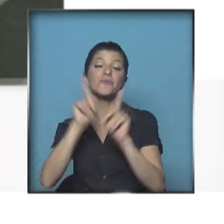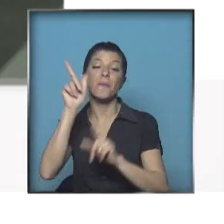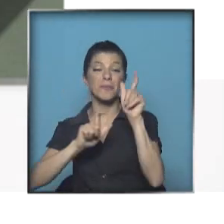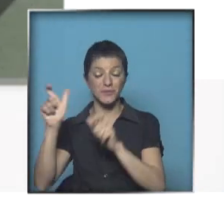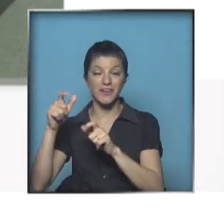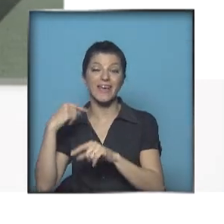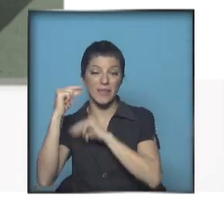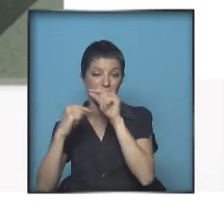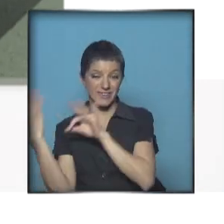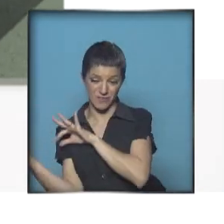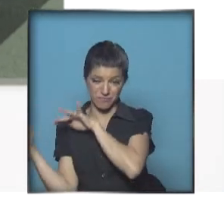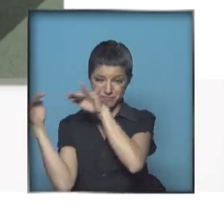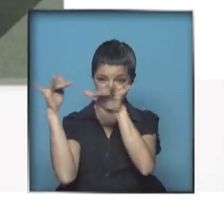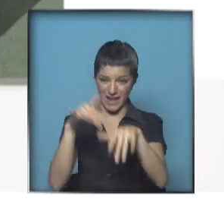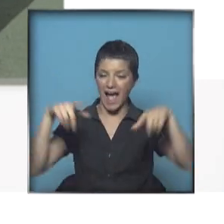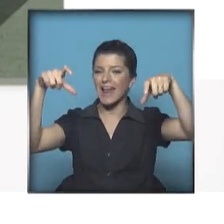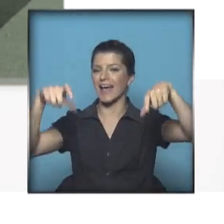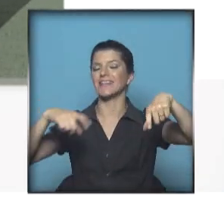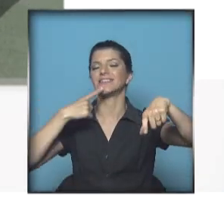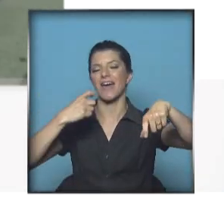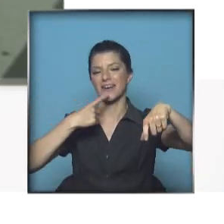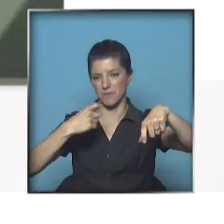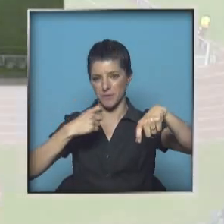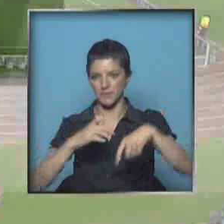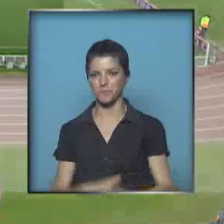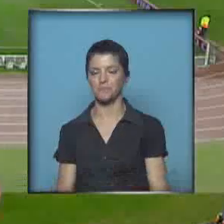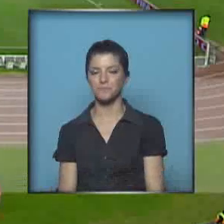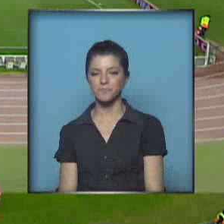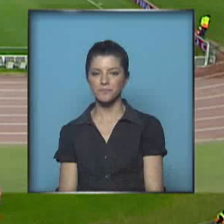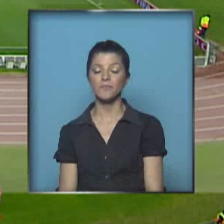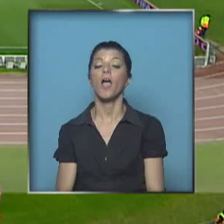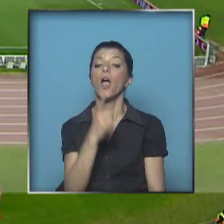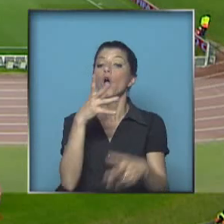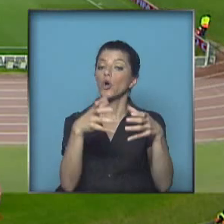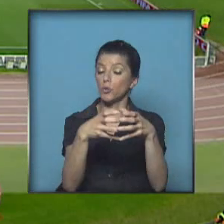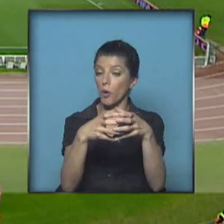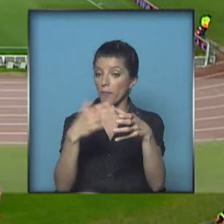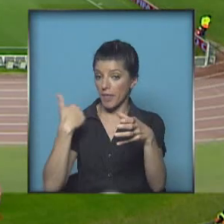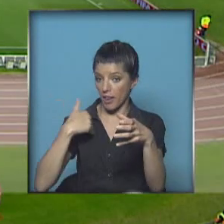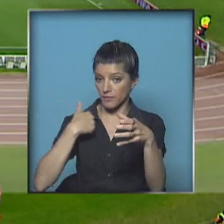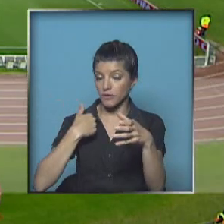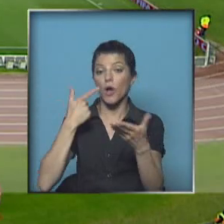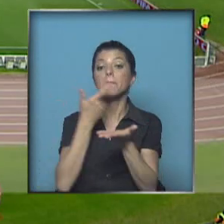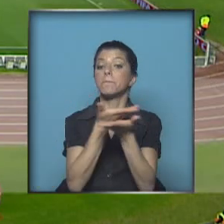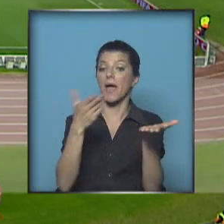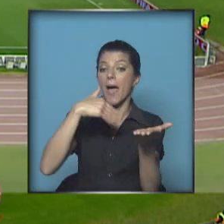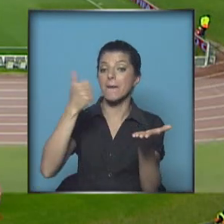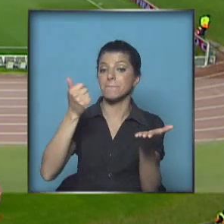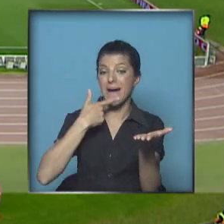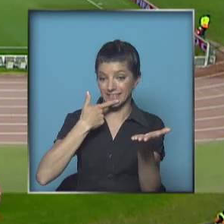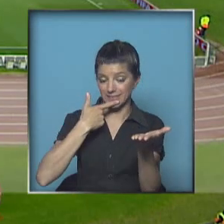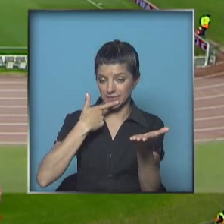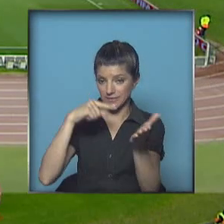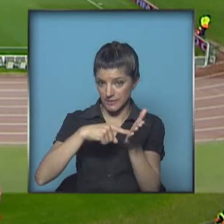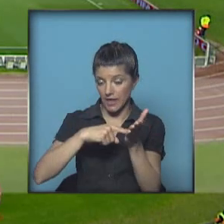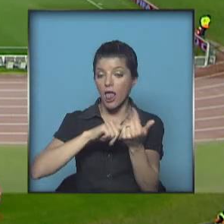que se van acercando, decíamos, aquí al Estadio Monumental. Un equipo argentino que va a presentar a Emmanuel Mas en el